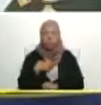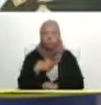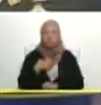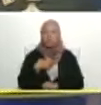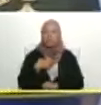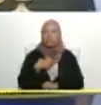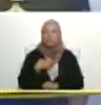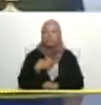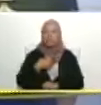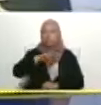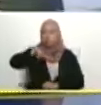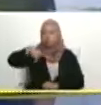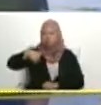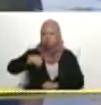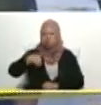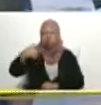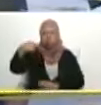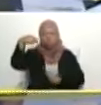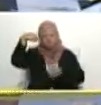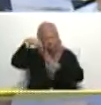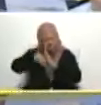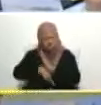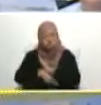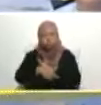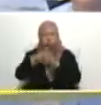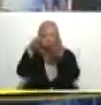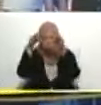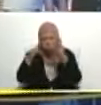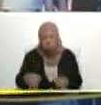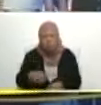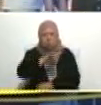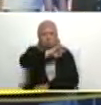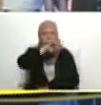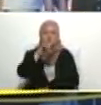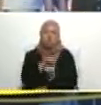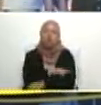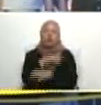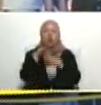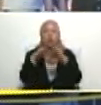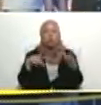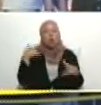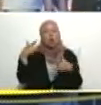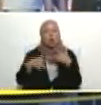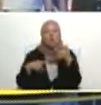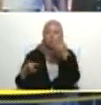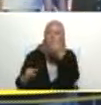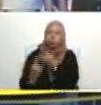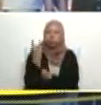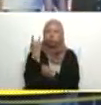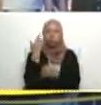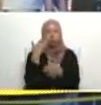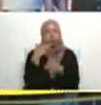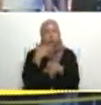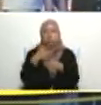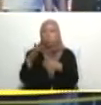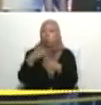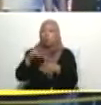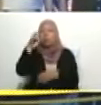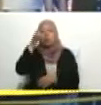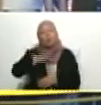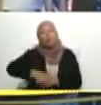ser profundamente contundentes con todo acto de traición, venga de adentro, de